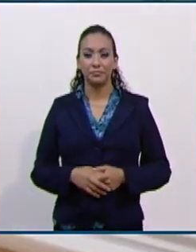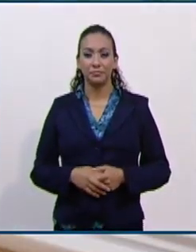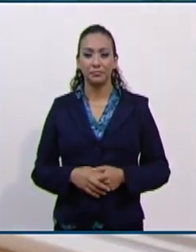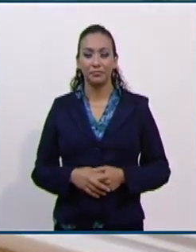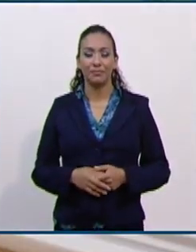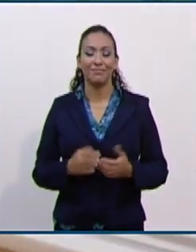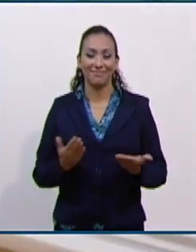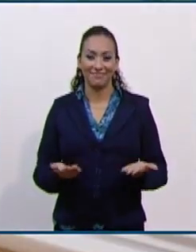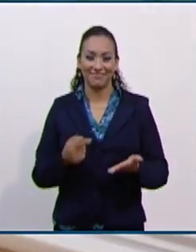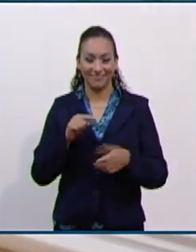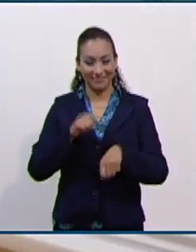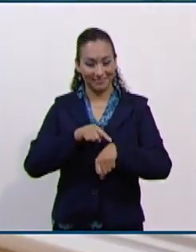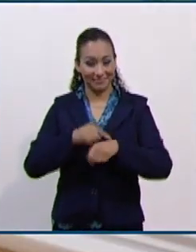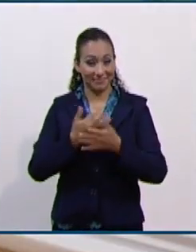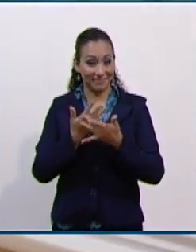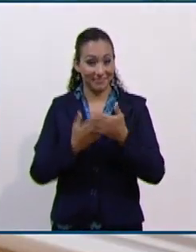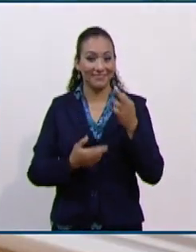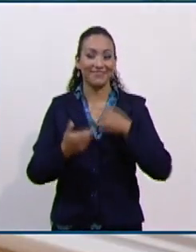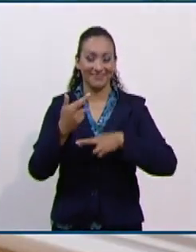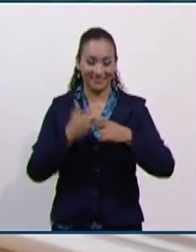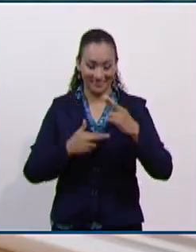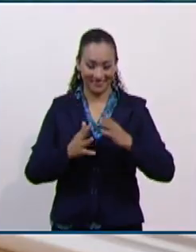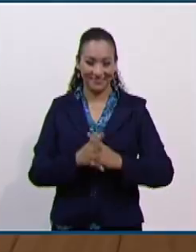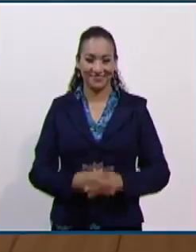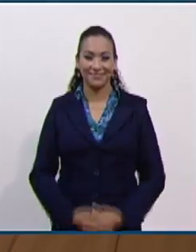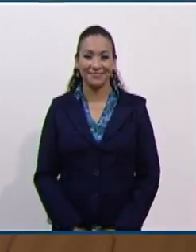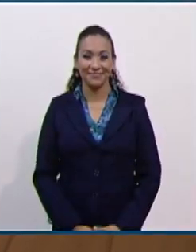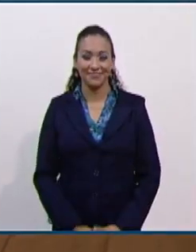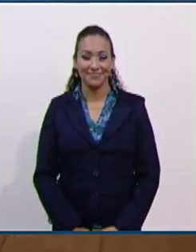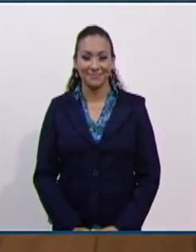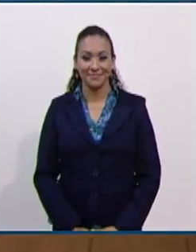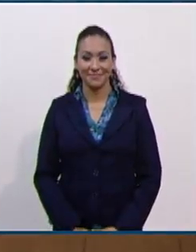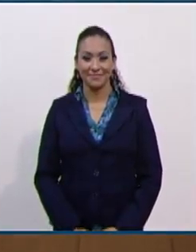Es momento de hacer una pausa, pero continuamos con más información.